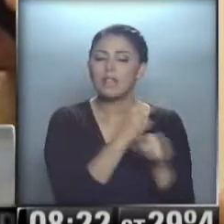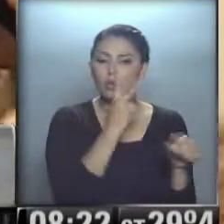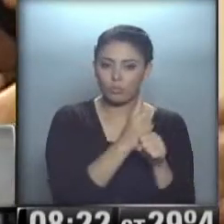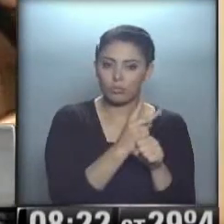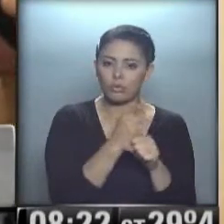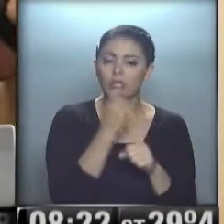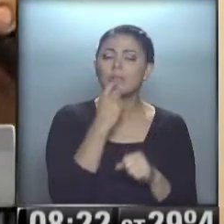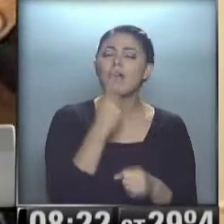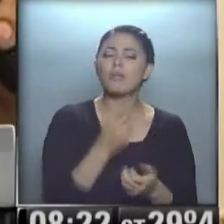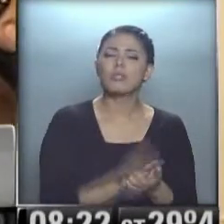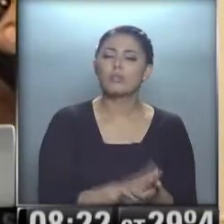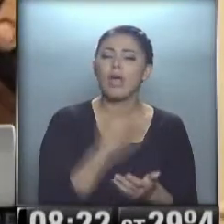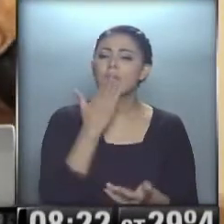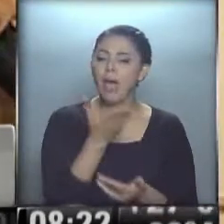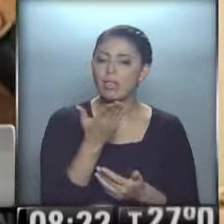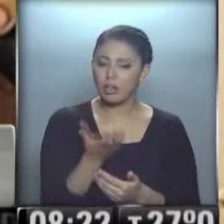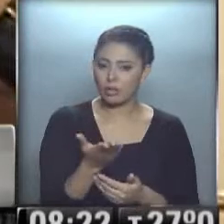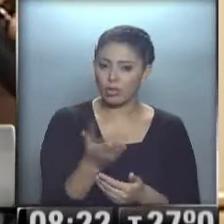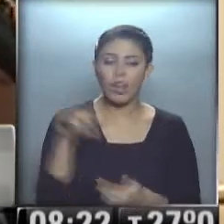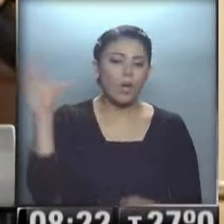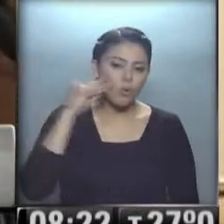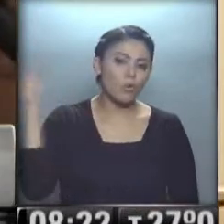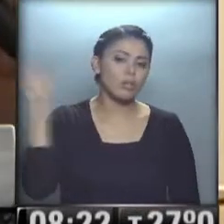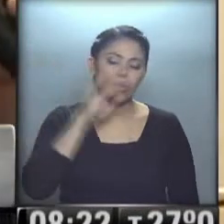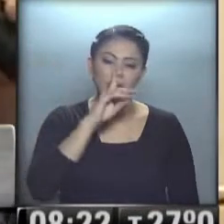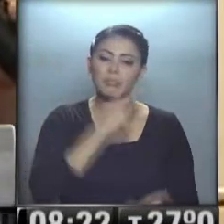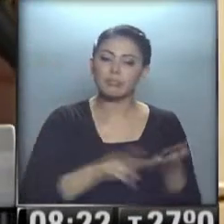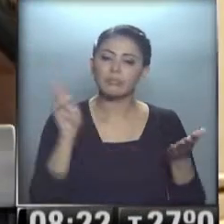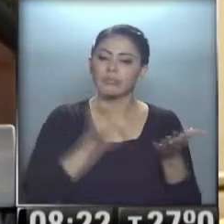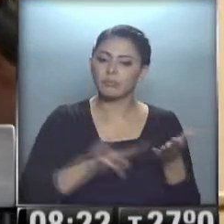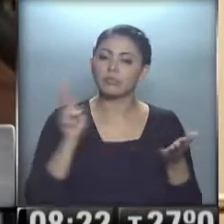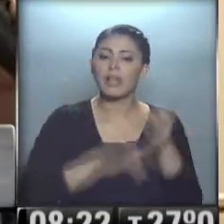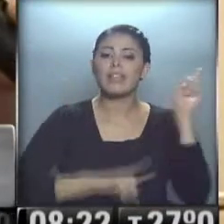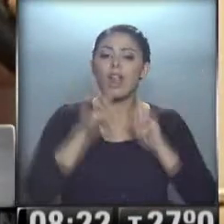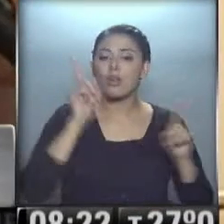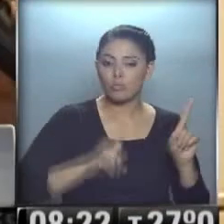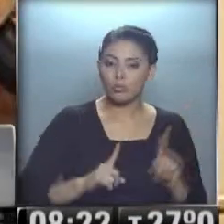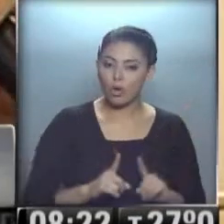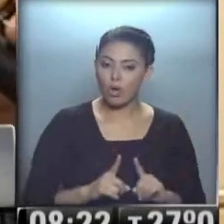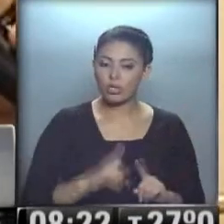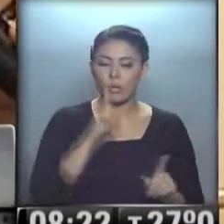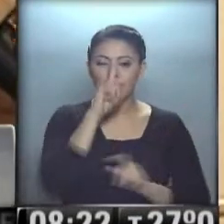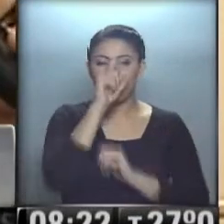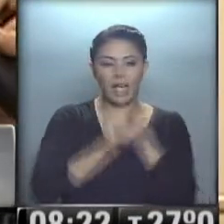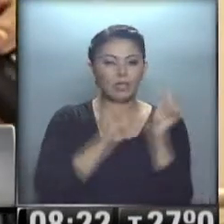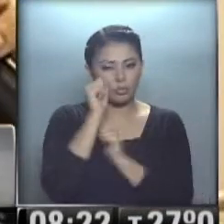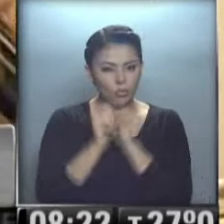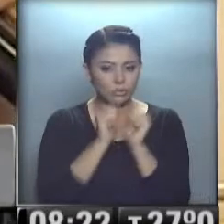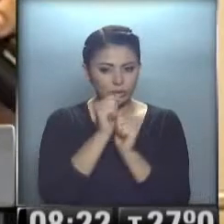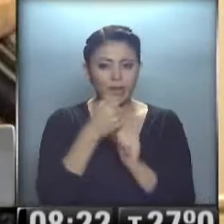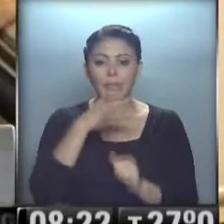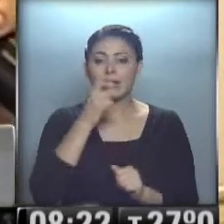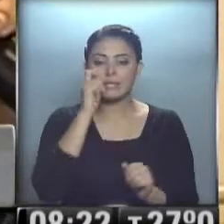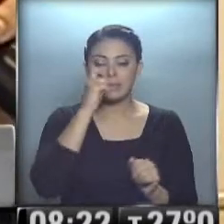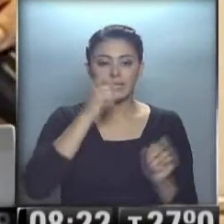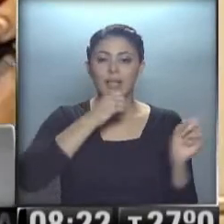término, consultarlo sobre un reclamo que se escucha últimamente por parte de algunos sectores industriales, en particular aquellos que importan